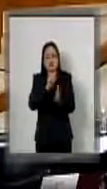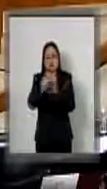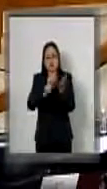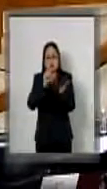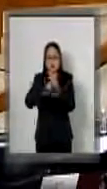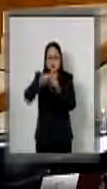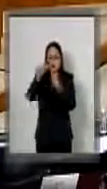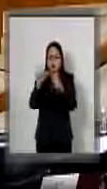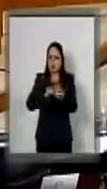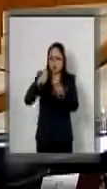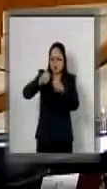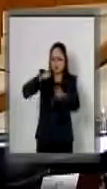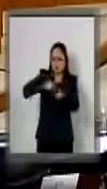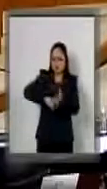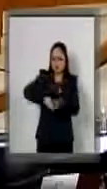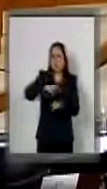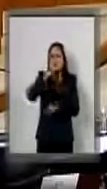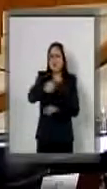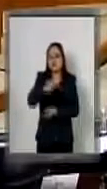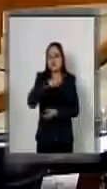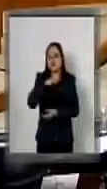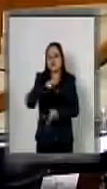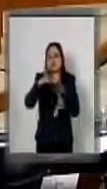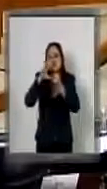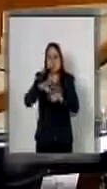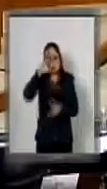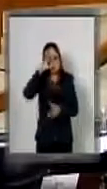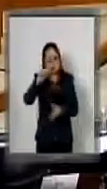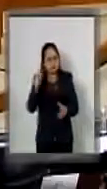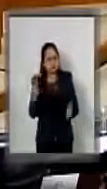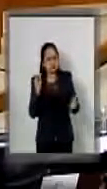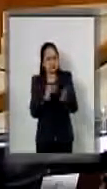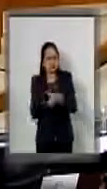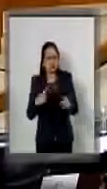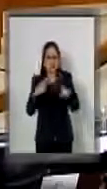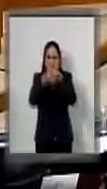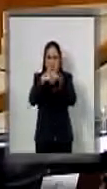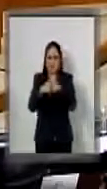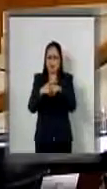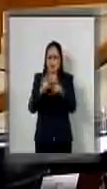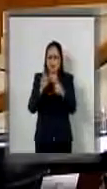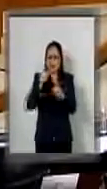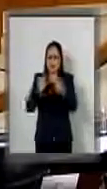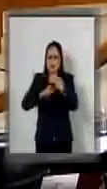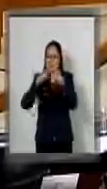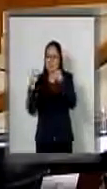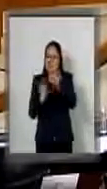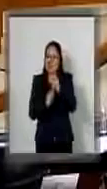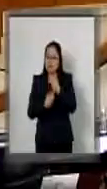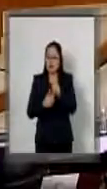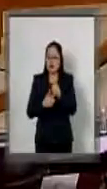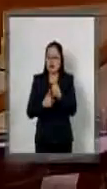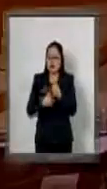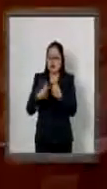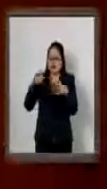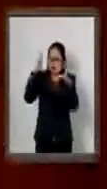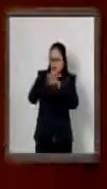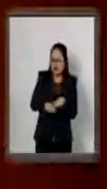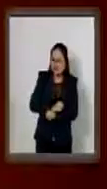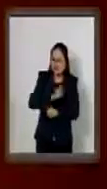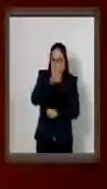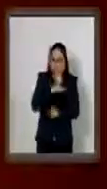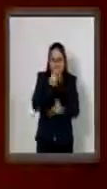Seguridad Interior crea un concepto ambiguo, oscuro e híbrido entre